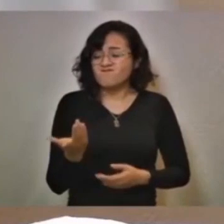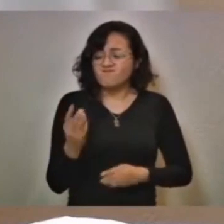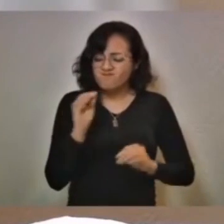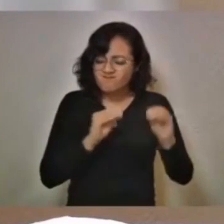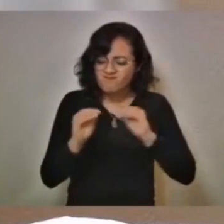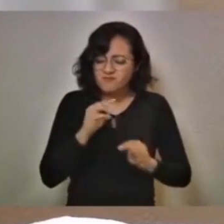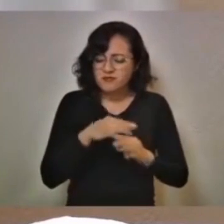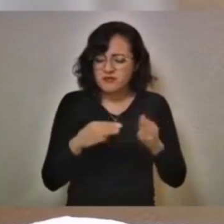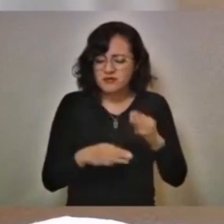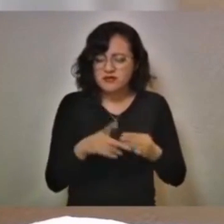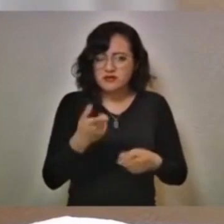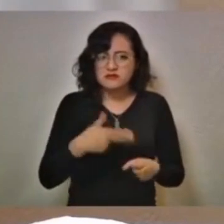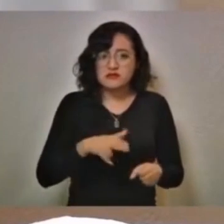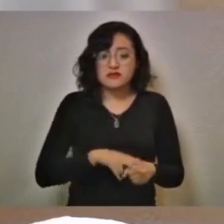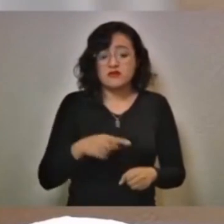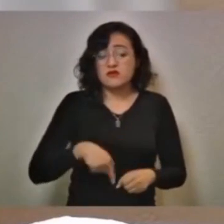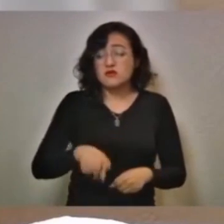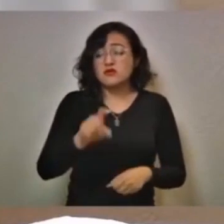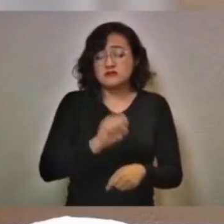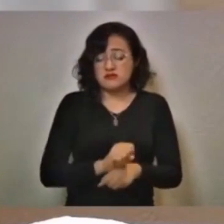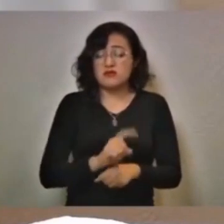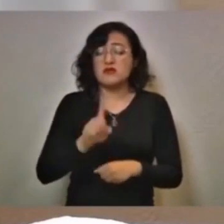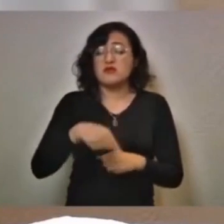semanas son complicadas.